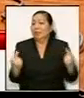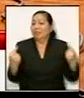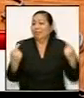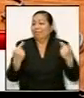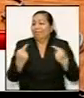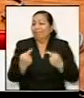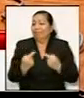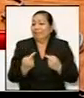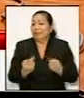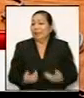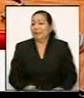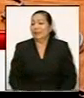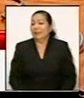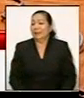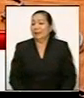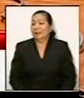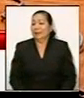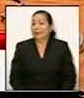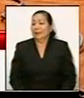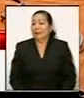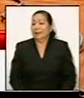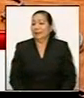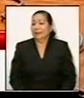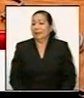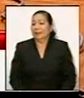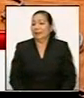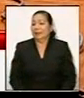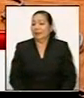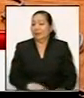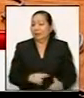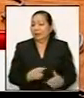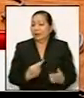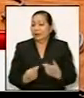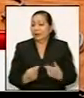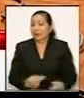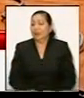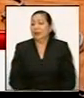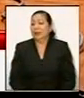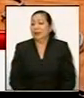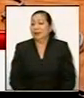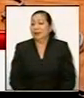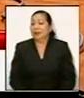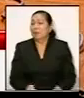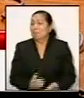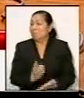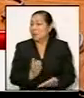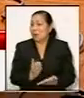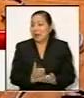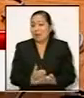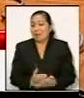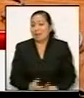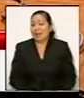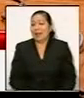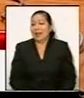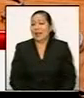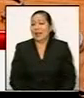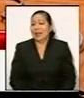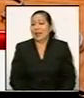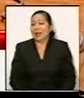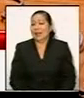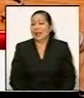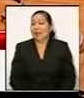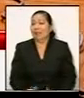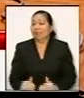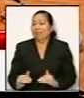es el problema que había una pregunta sobre rectoría y regulación ese es el problema de digamos de la de la